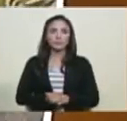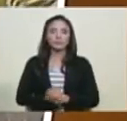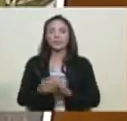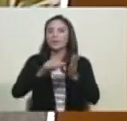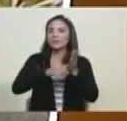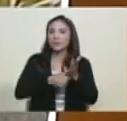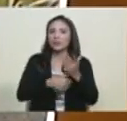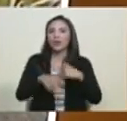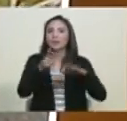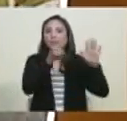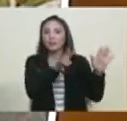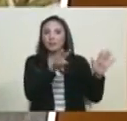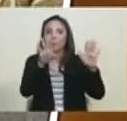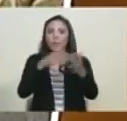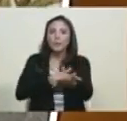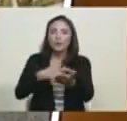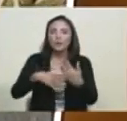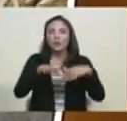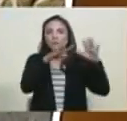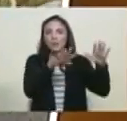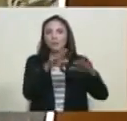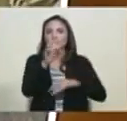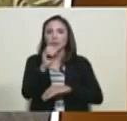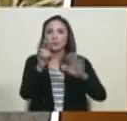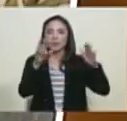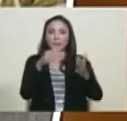Cédula de identidad